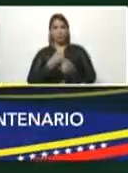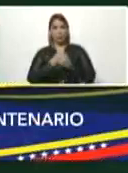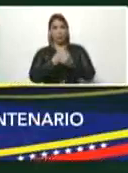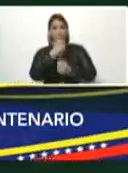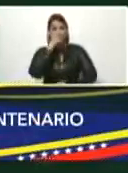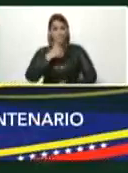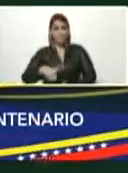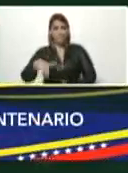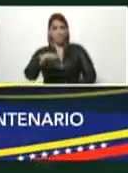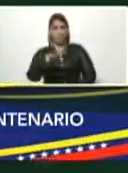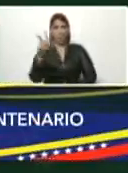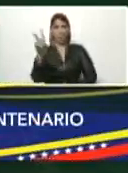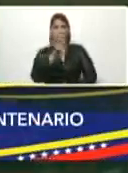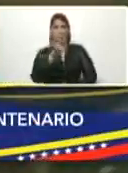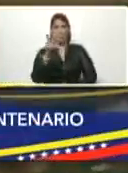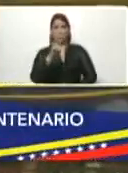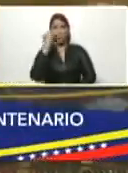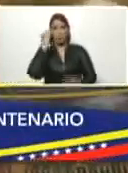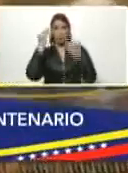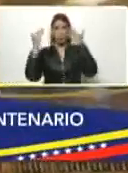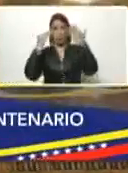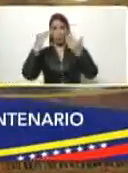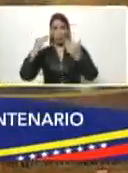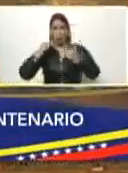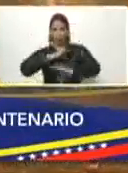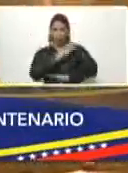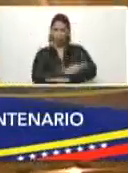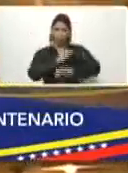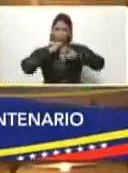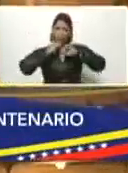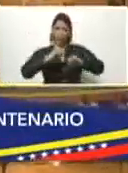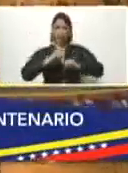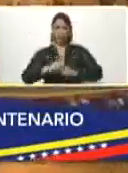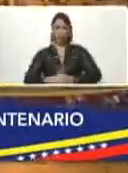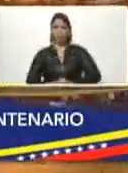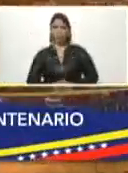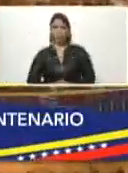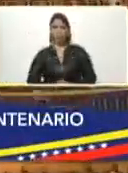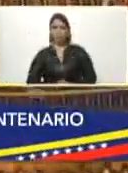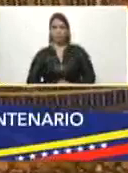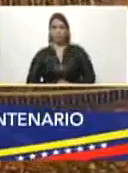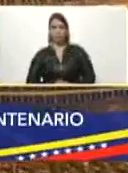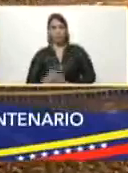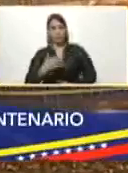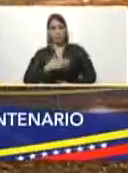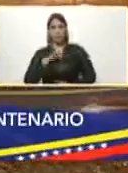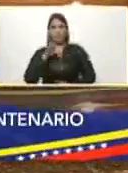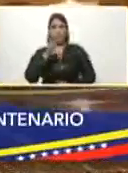pueblo venezolano, un saludo fervoroso de mi país,